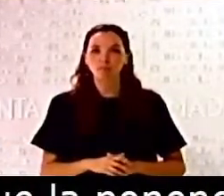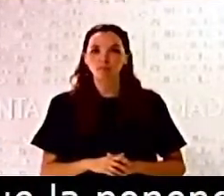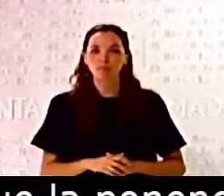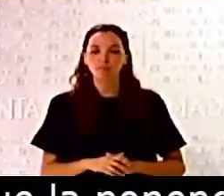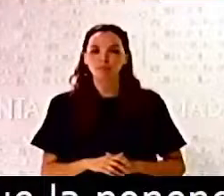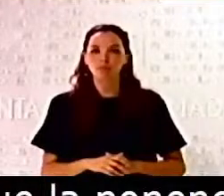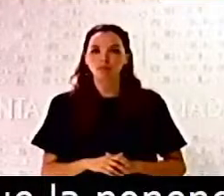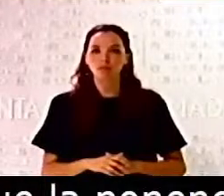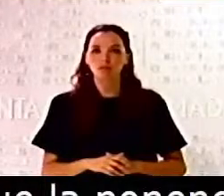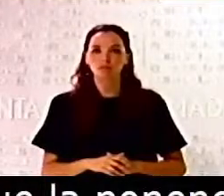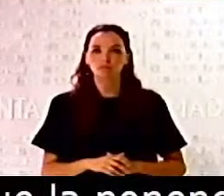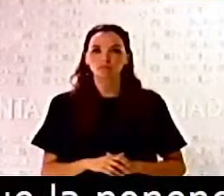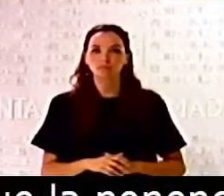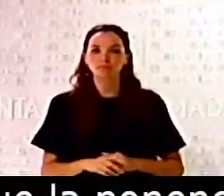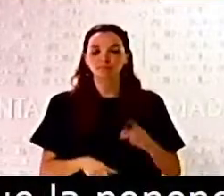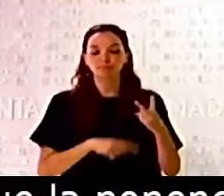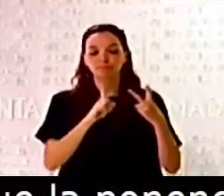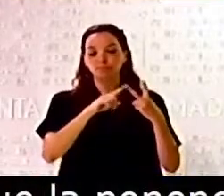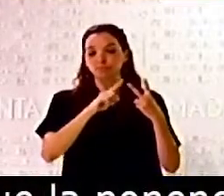En segundo lugar,